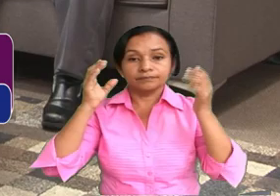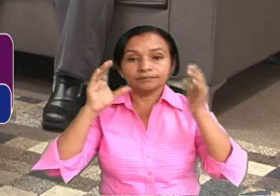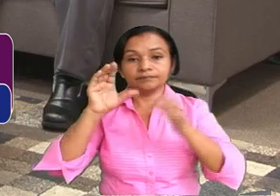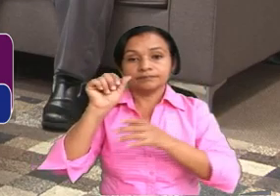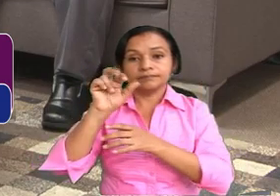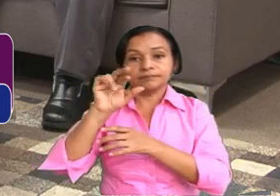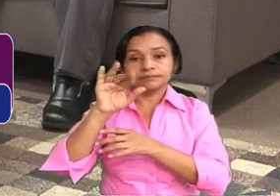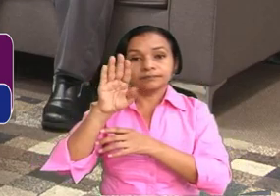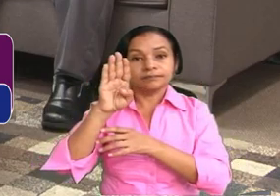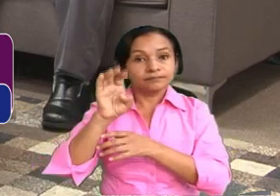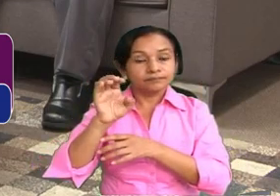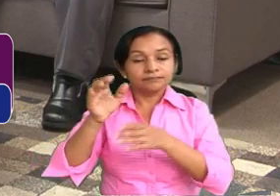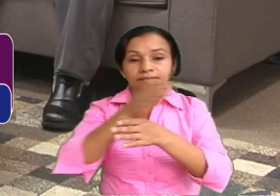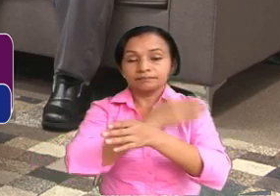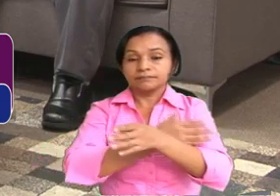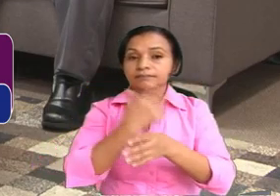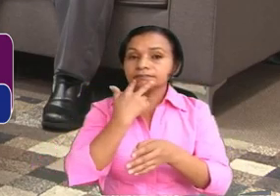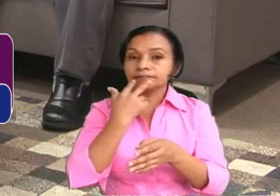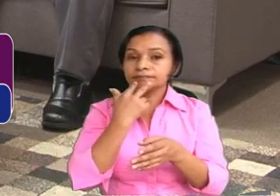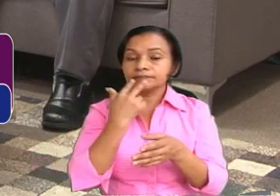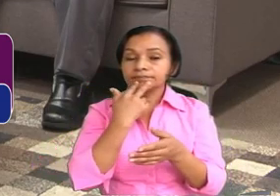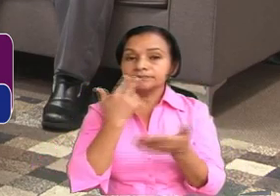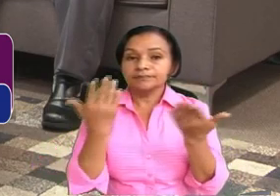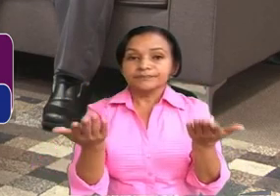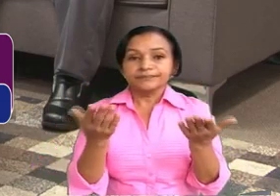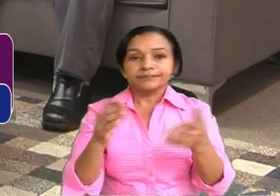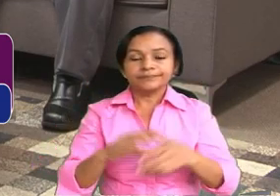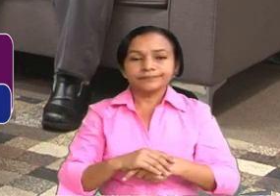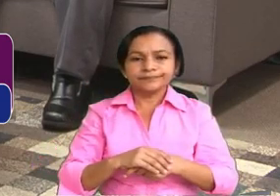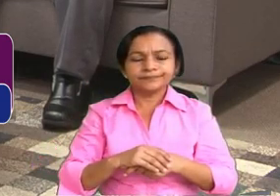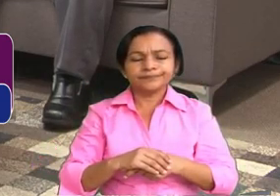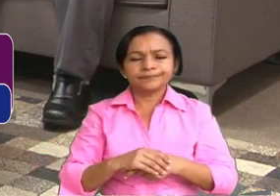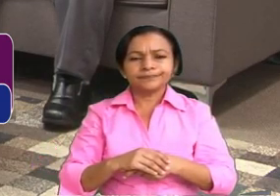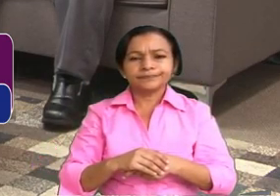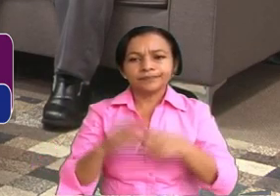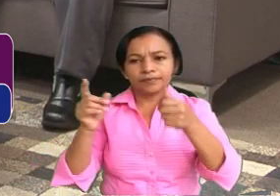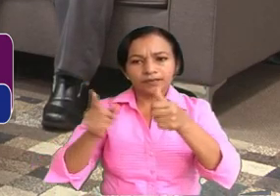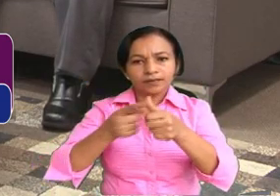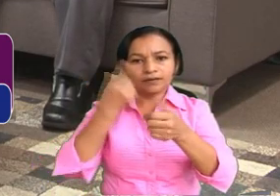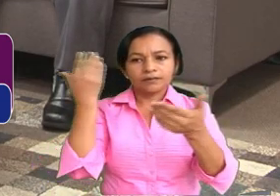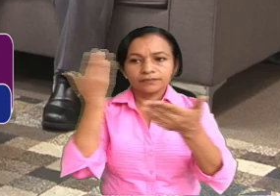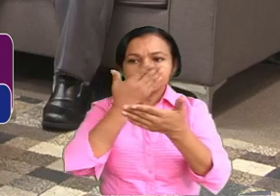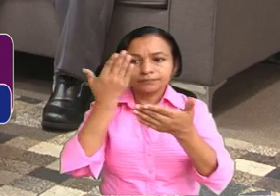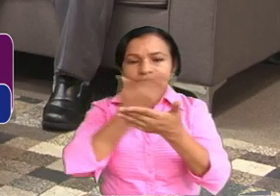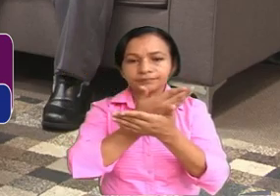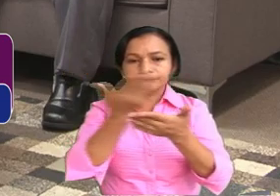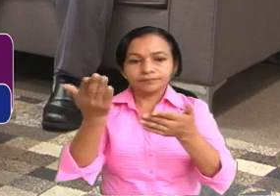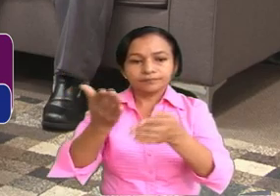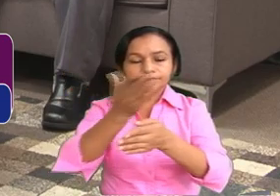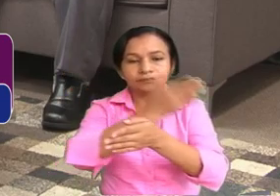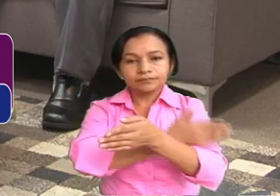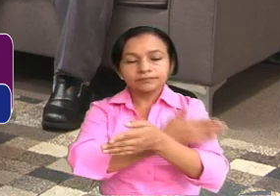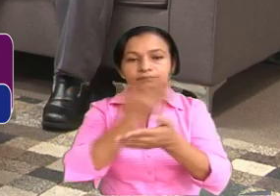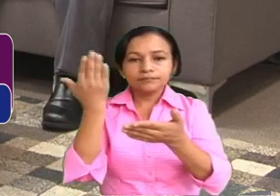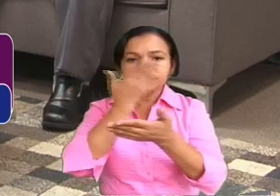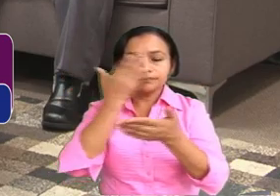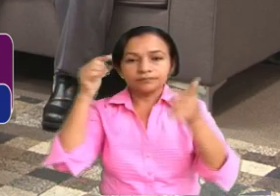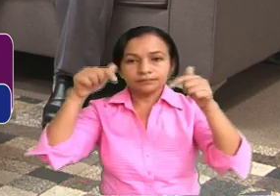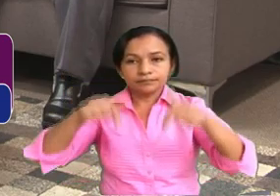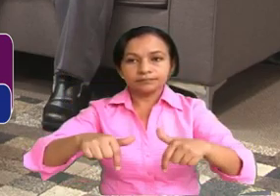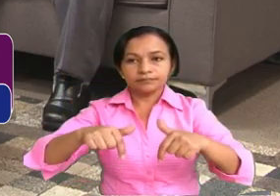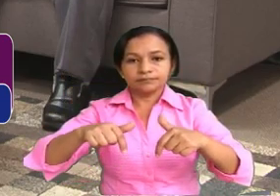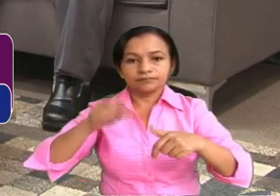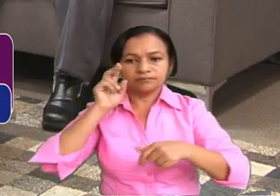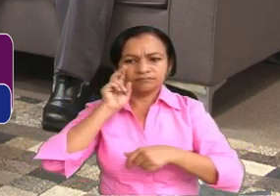Caribe, cosas que no había. Porque los primeros estudiantes caribeños que vinieron al Pacífico